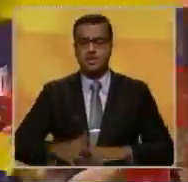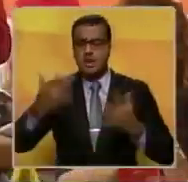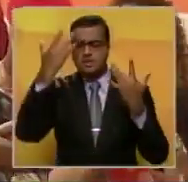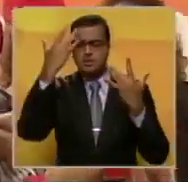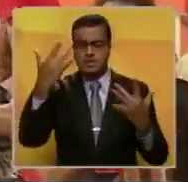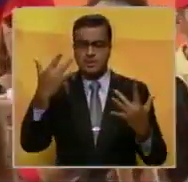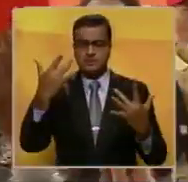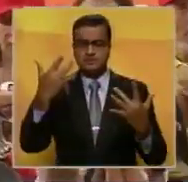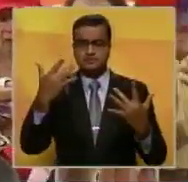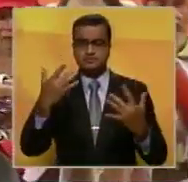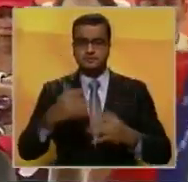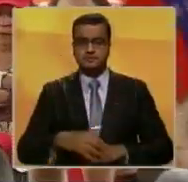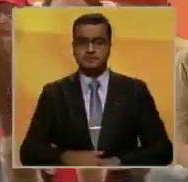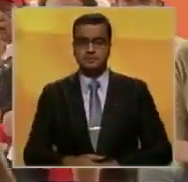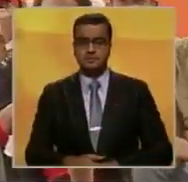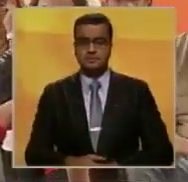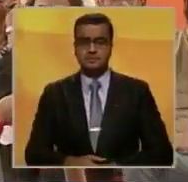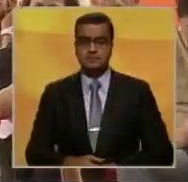que le dé